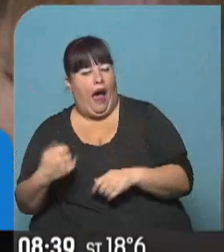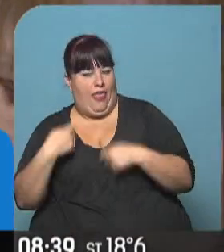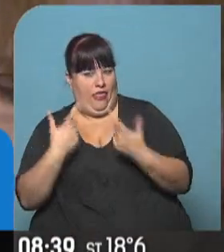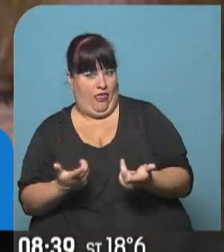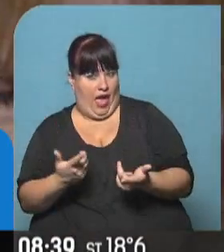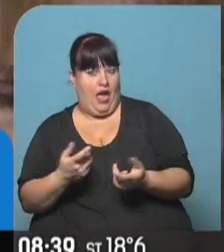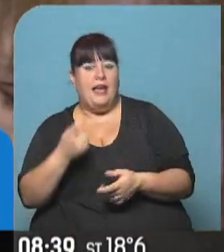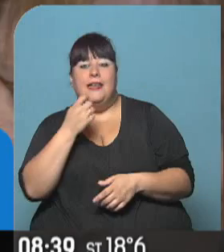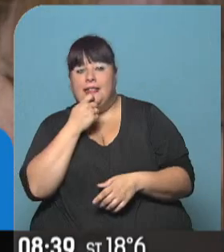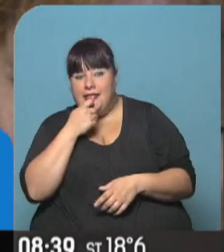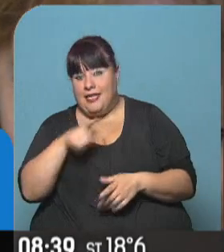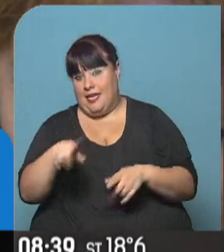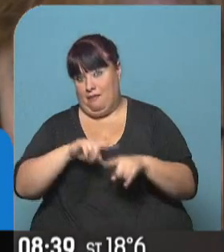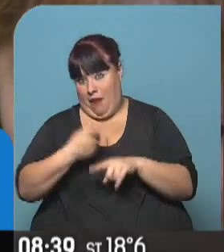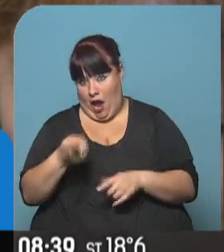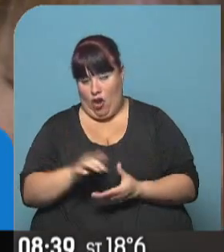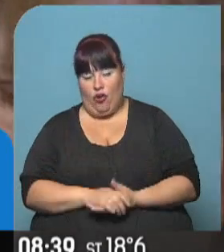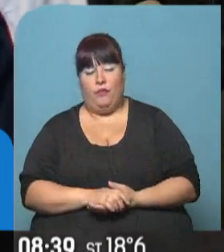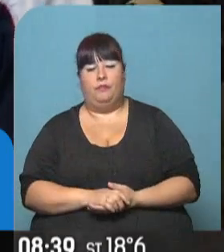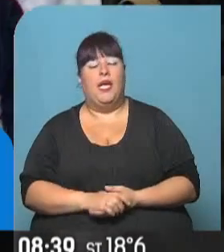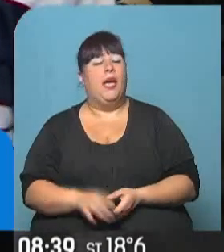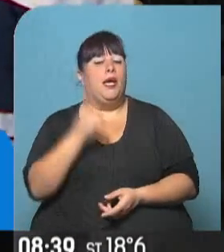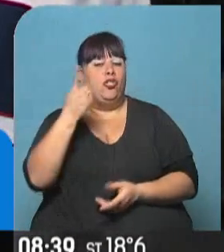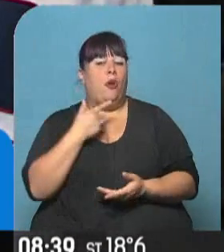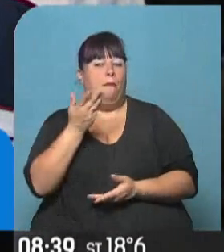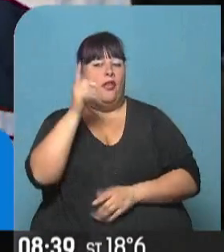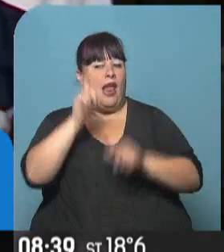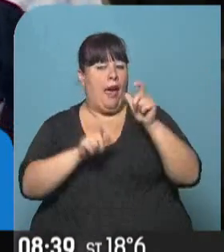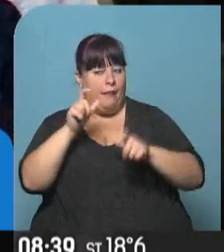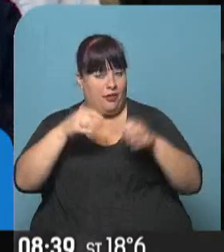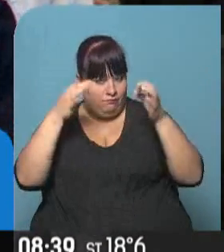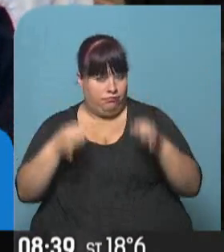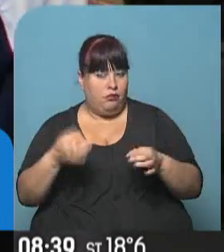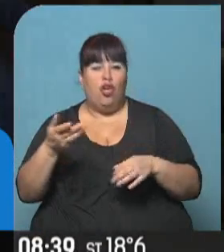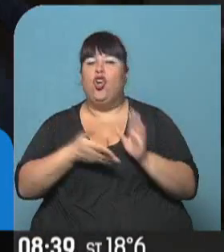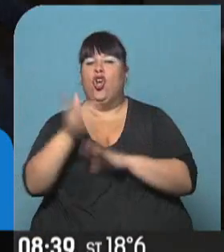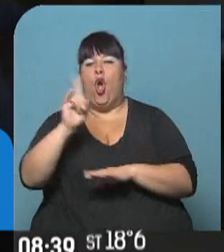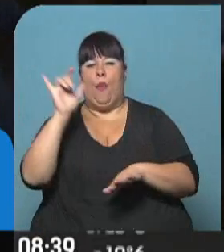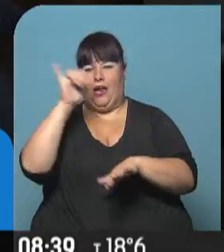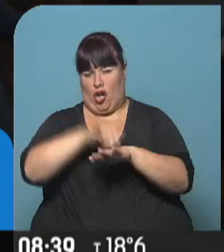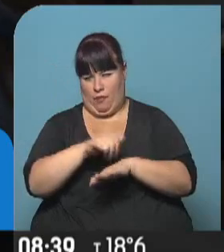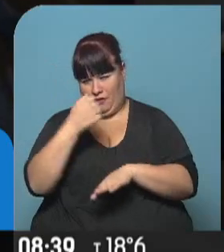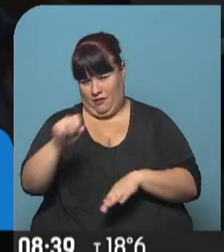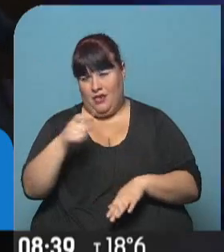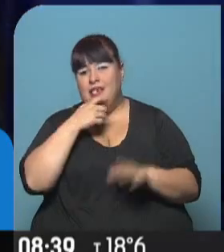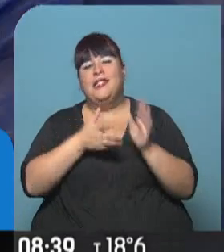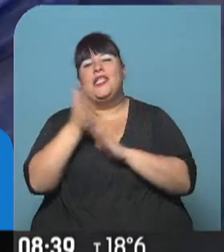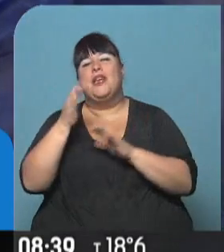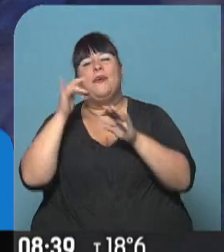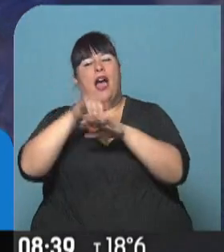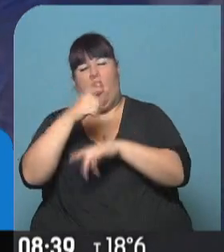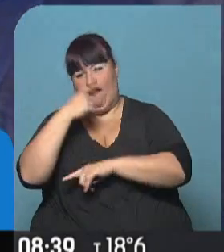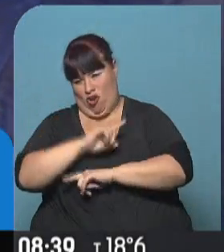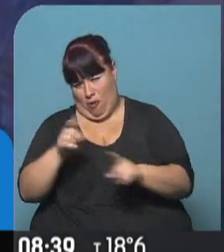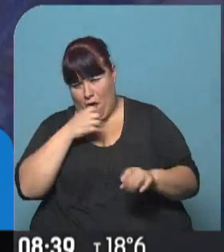ante esta medida de fuerza el primer pedido que le hacemos a la gente efectivamente es que no vaya a los aeropuertos de donde sea que iba a marcar que no